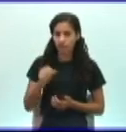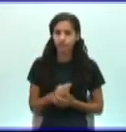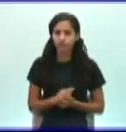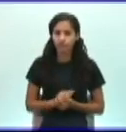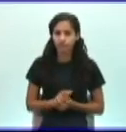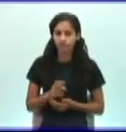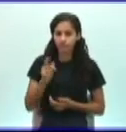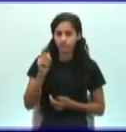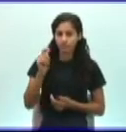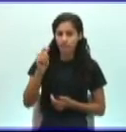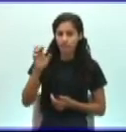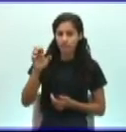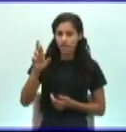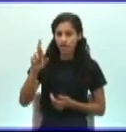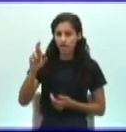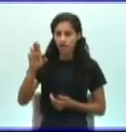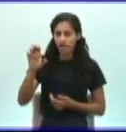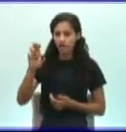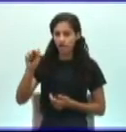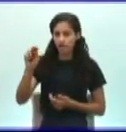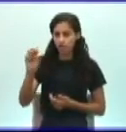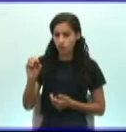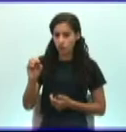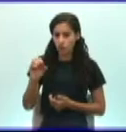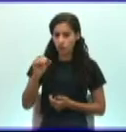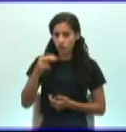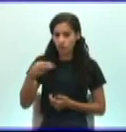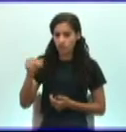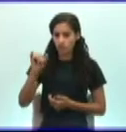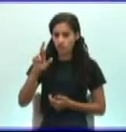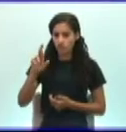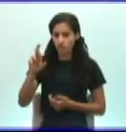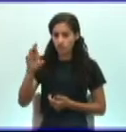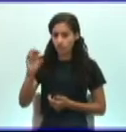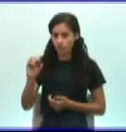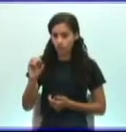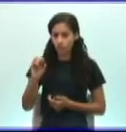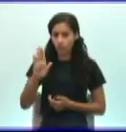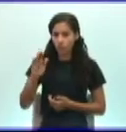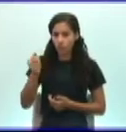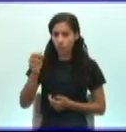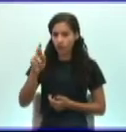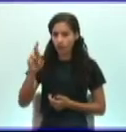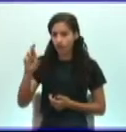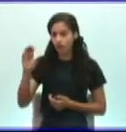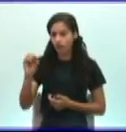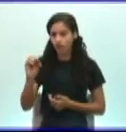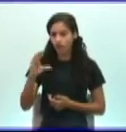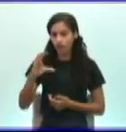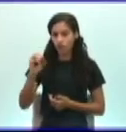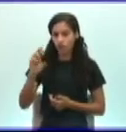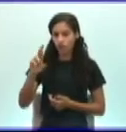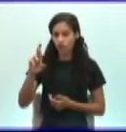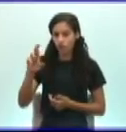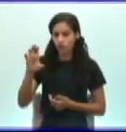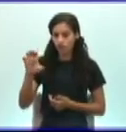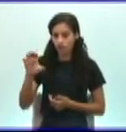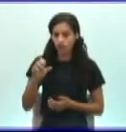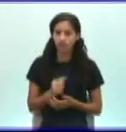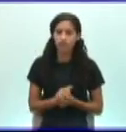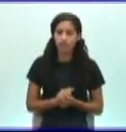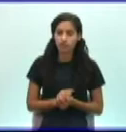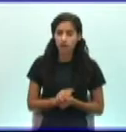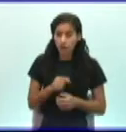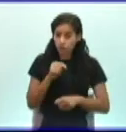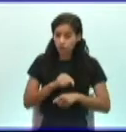leerlas. Terreno, hierro, barro, corre. Les dejo